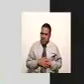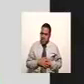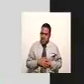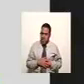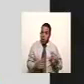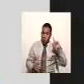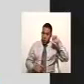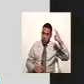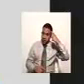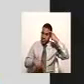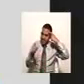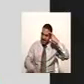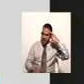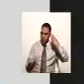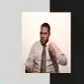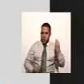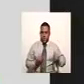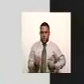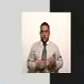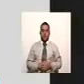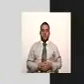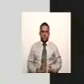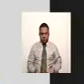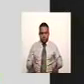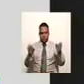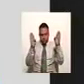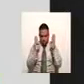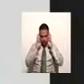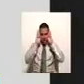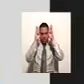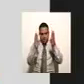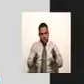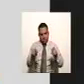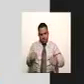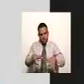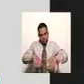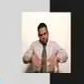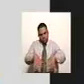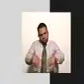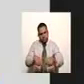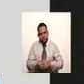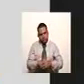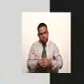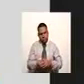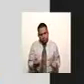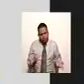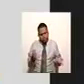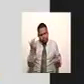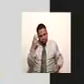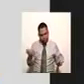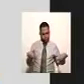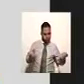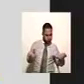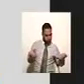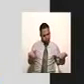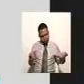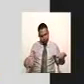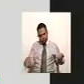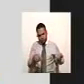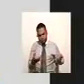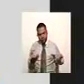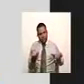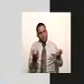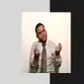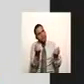un gobierno que debe ejercer la supervisión de un sector neurálgico para la cadena logística, económica, comercial